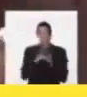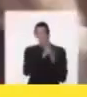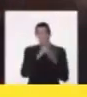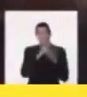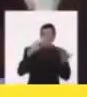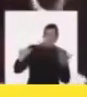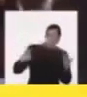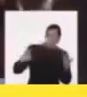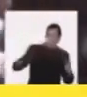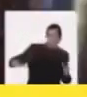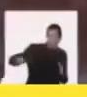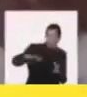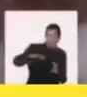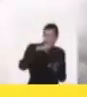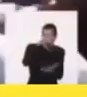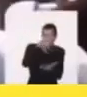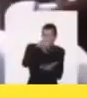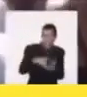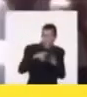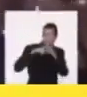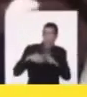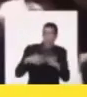a darle la bienvenida. ¡Wow!